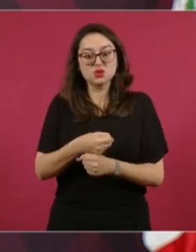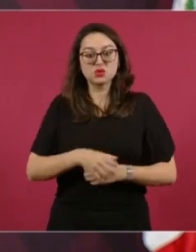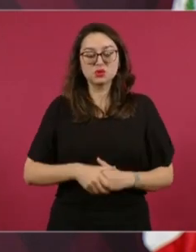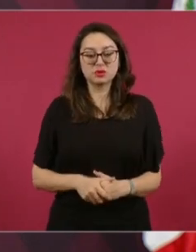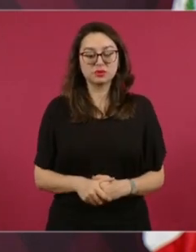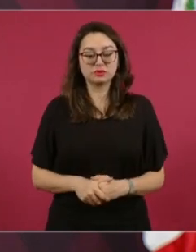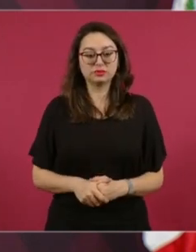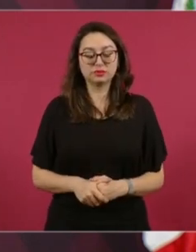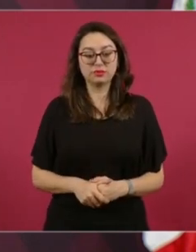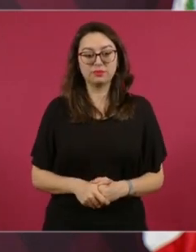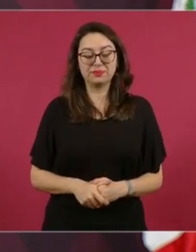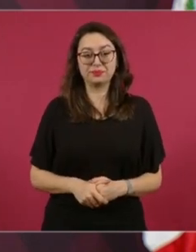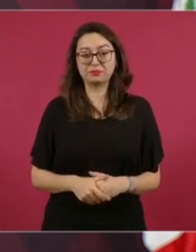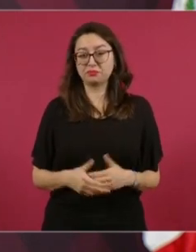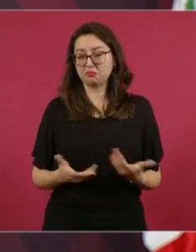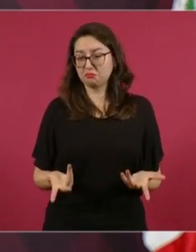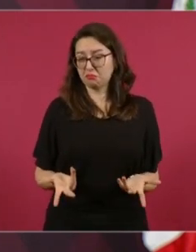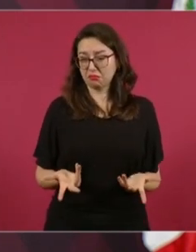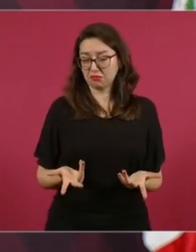Y ya no tienen